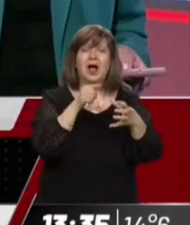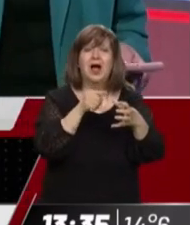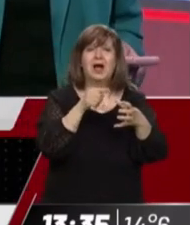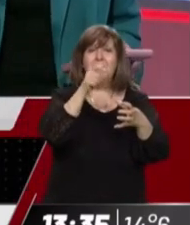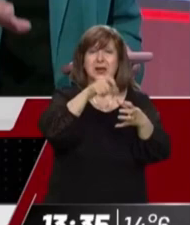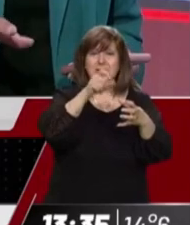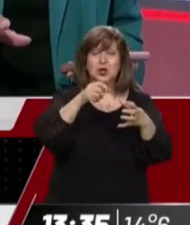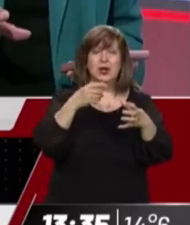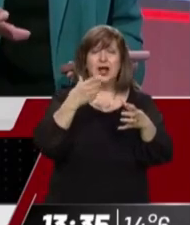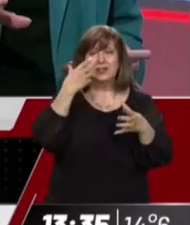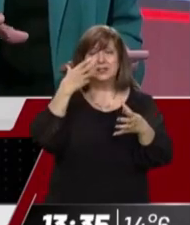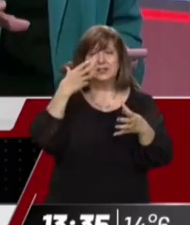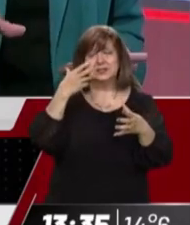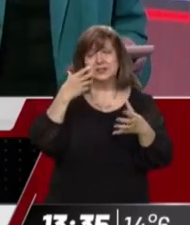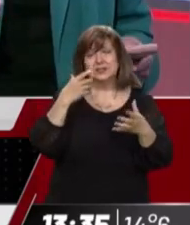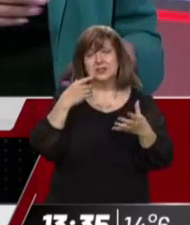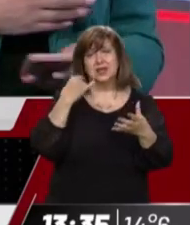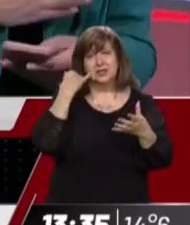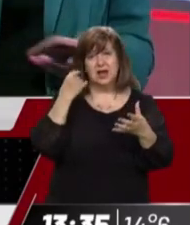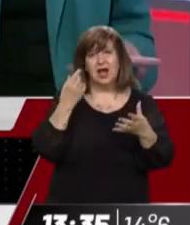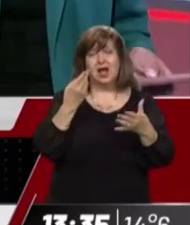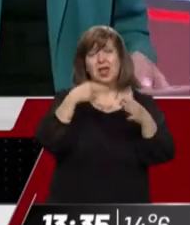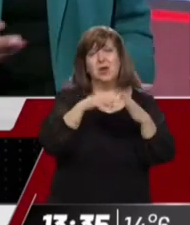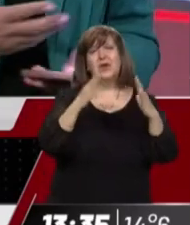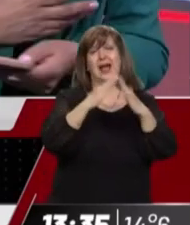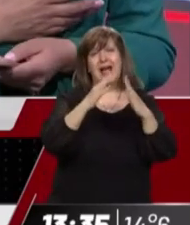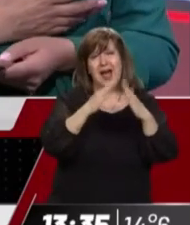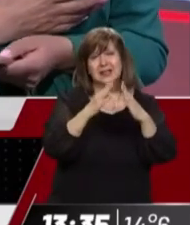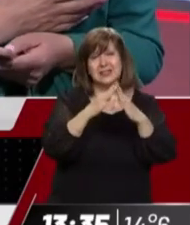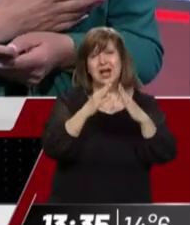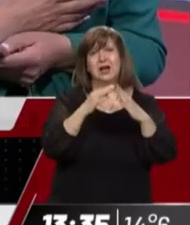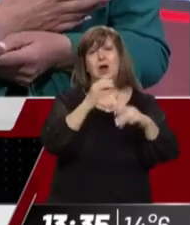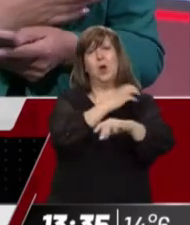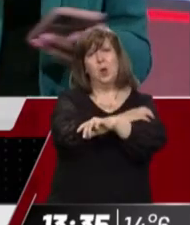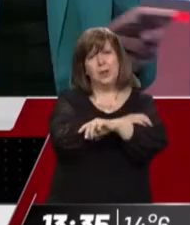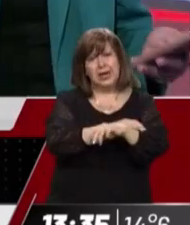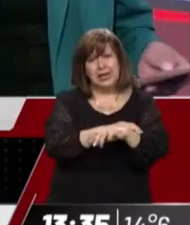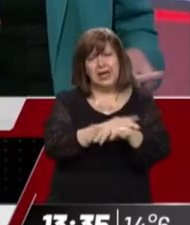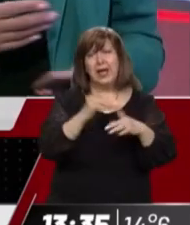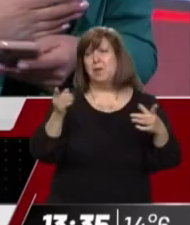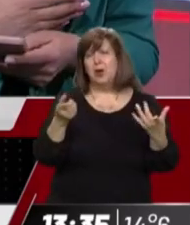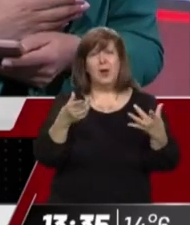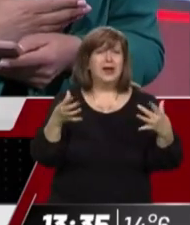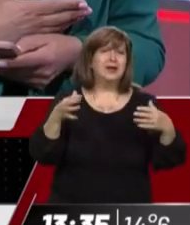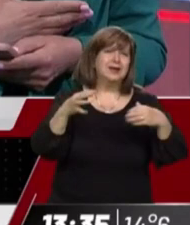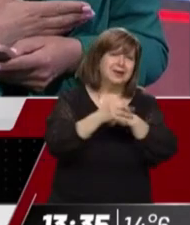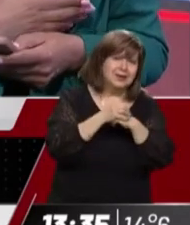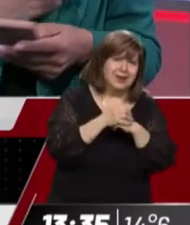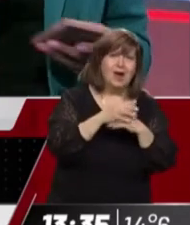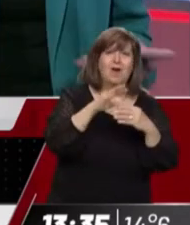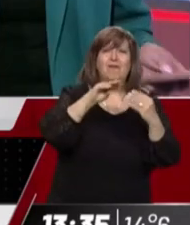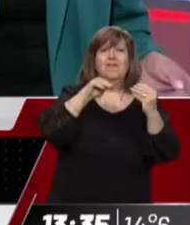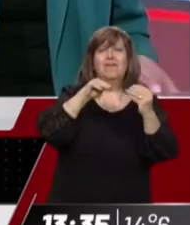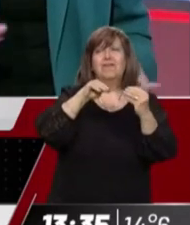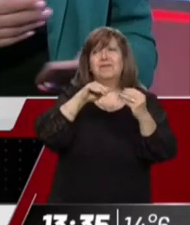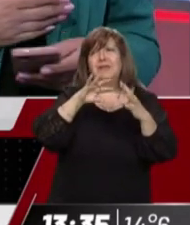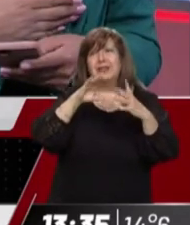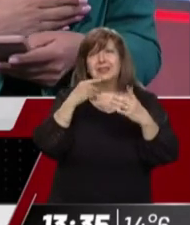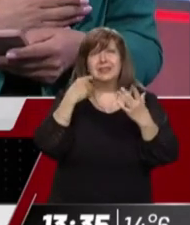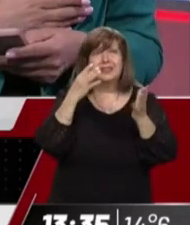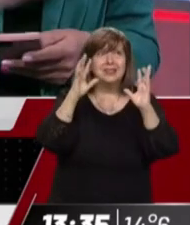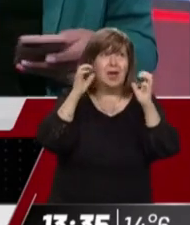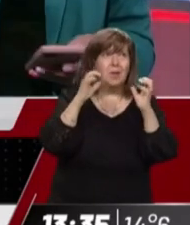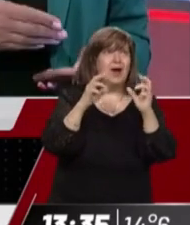recuperar a gente, internan en ese lugar. Es una casa muy humilde, pero ahí son todos hermanos, hablan mucho de